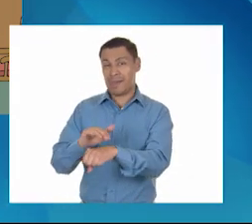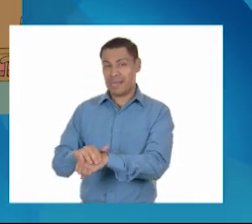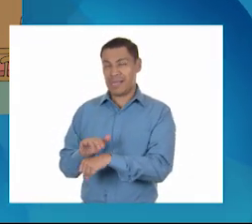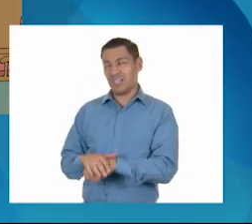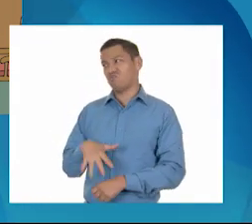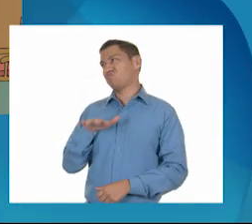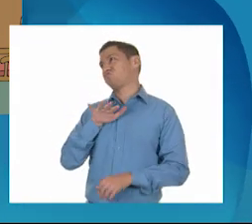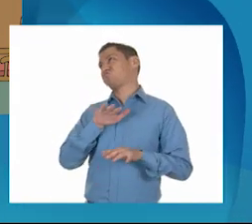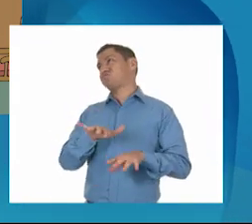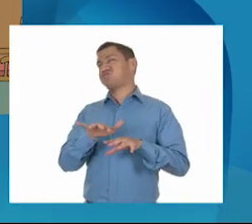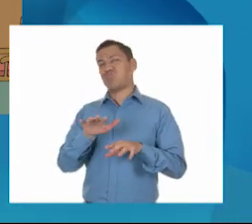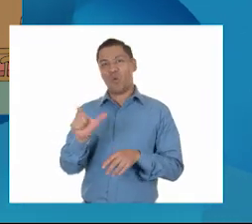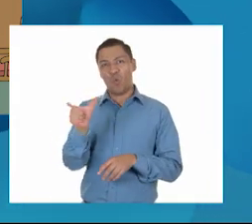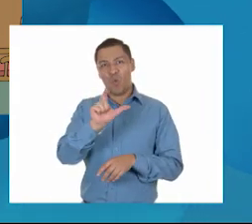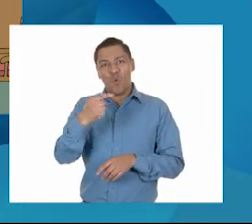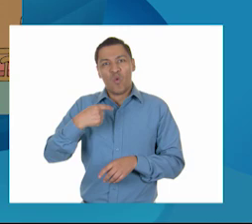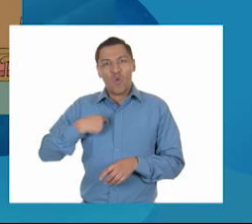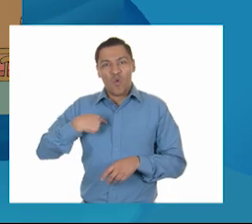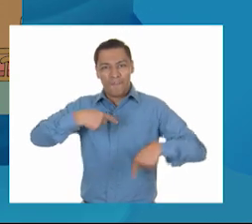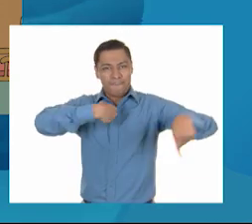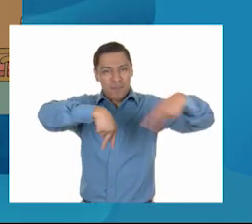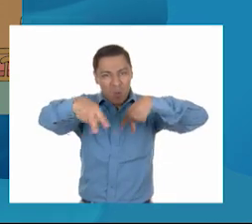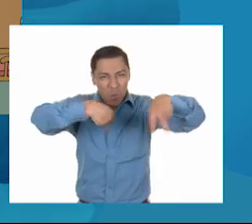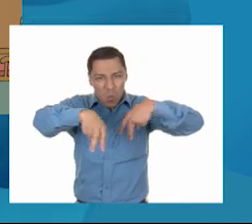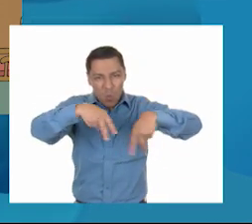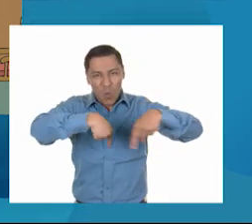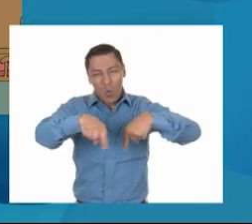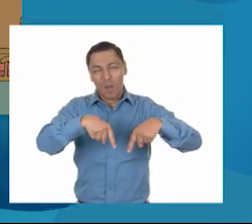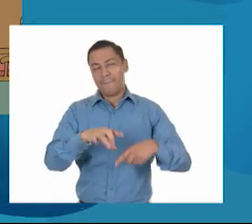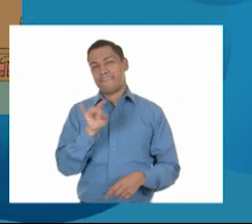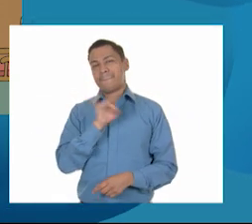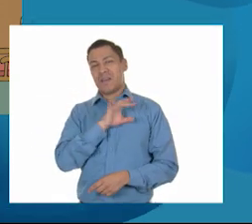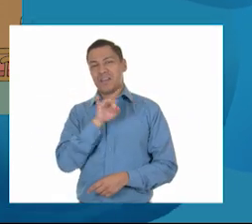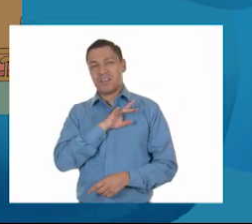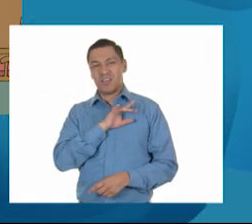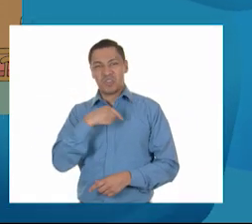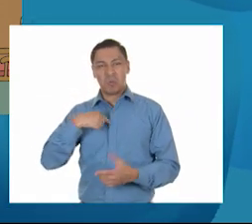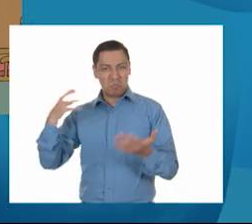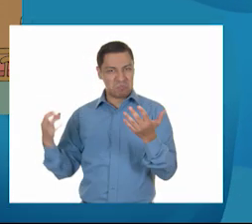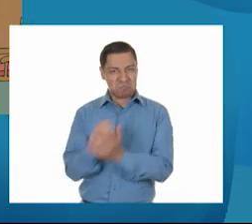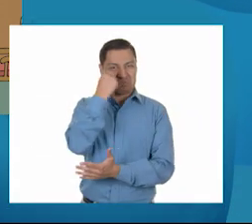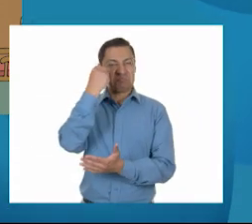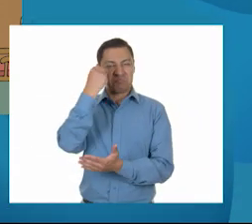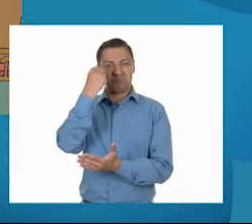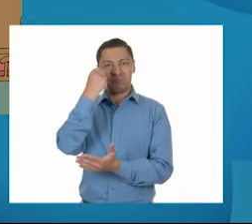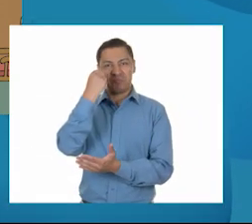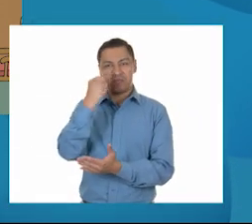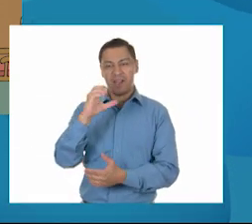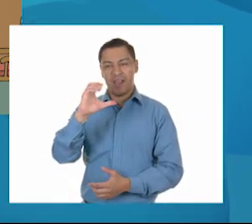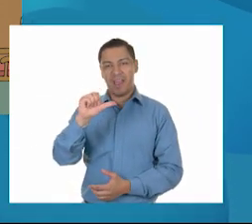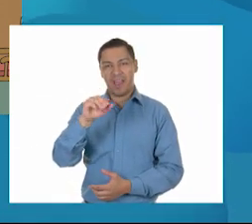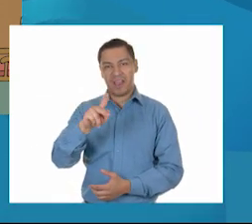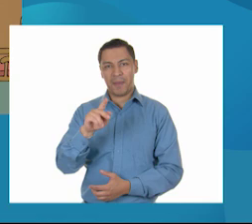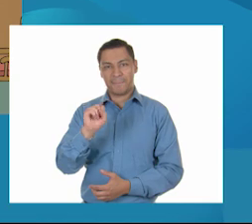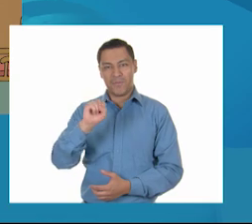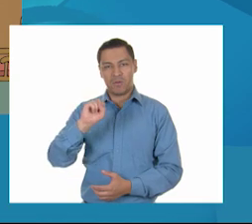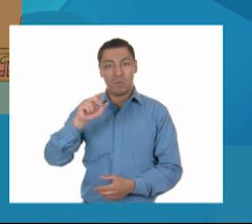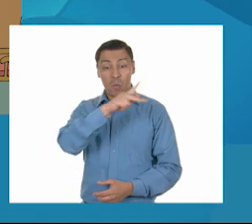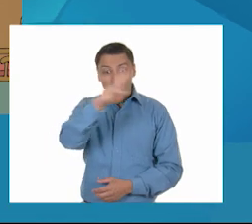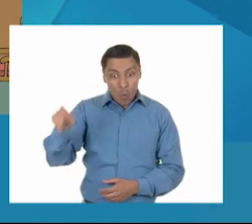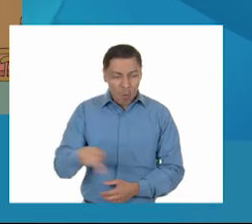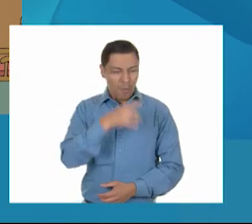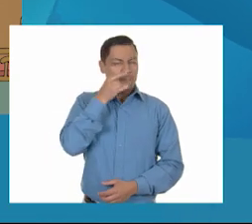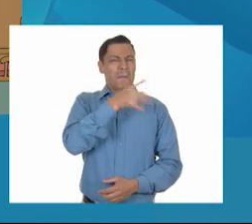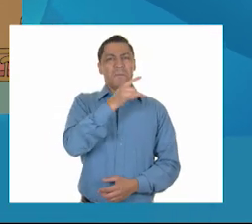de cuando los potos de hierro del Atlante no daban miedo. El campeonísimo, le decíamos. El equipo del pueblo. No, Diopoldo.